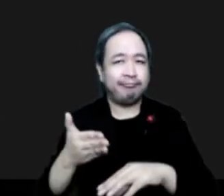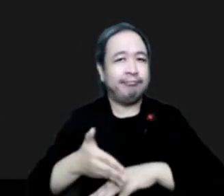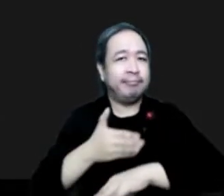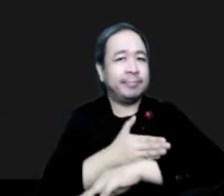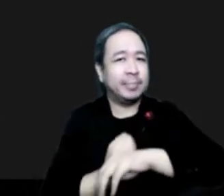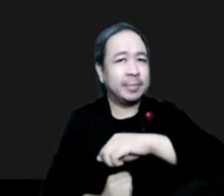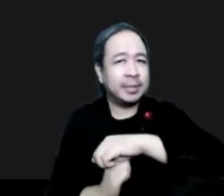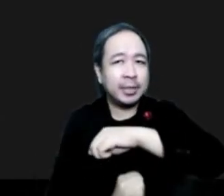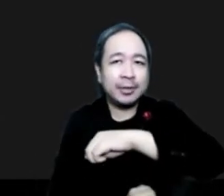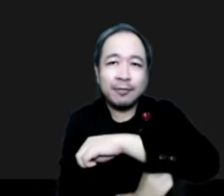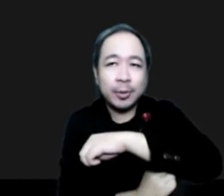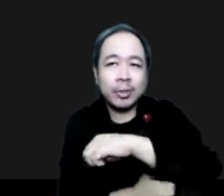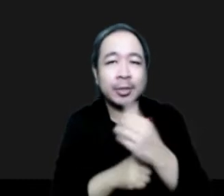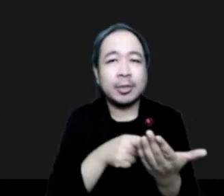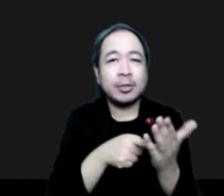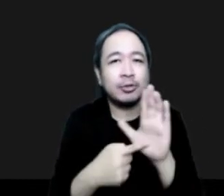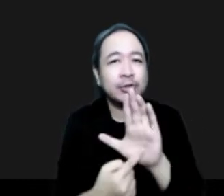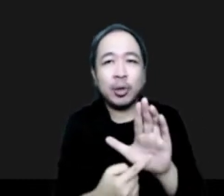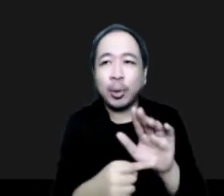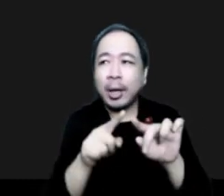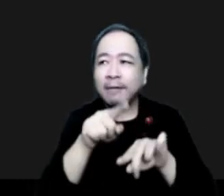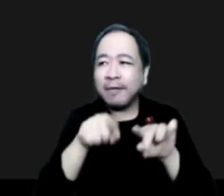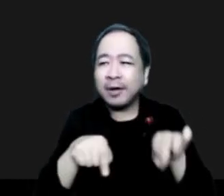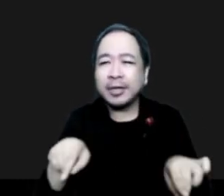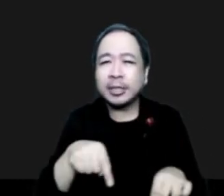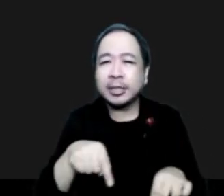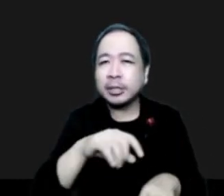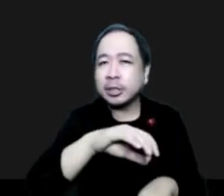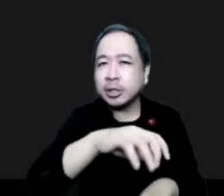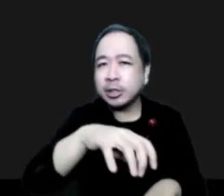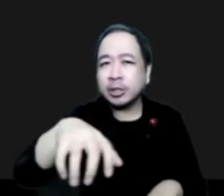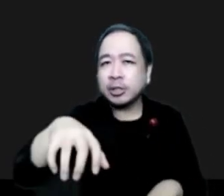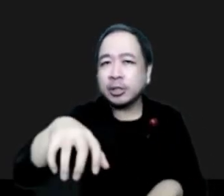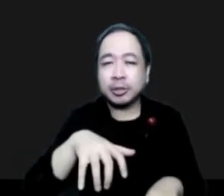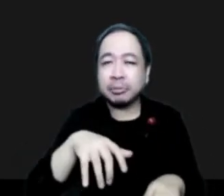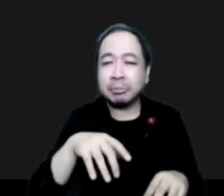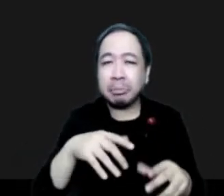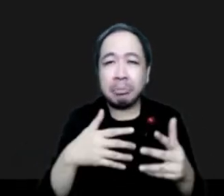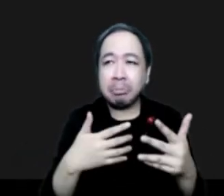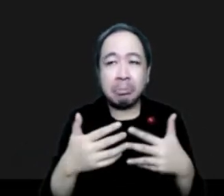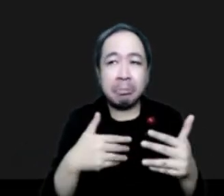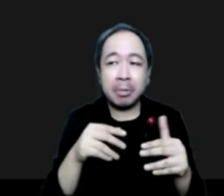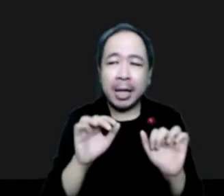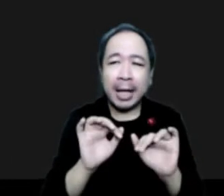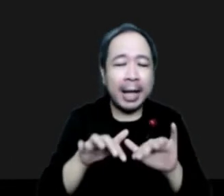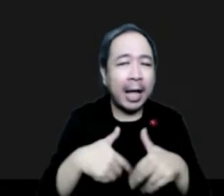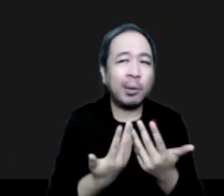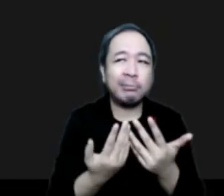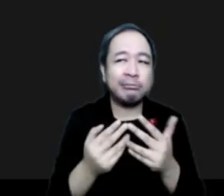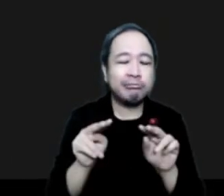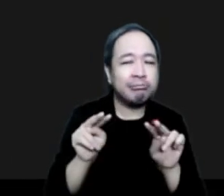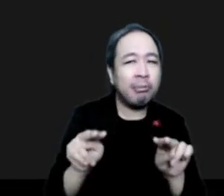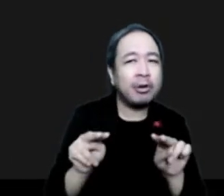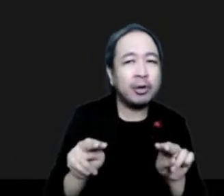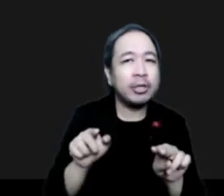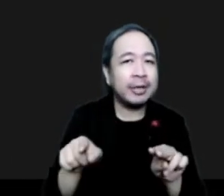Esta infraestructura o este proyecto hizo un análisis de la red existente en